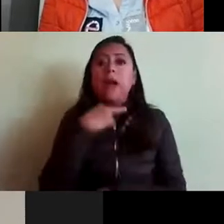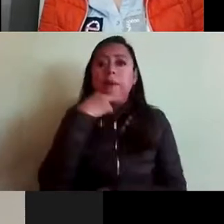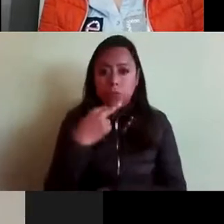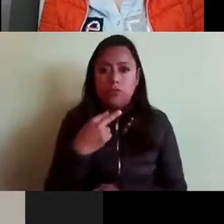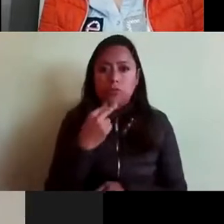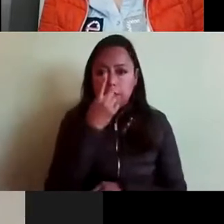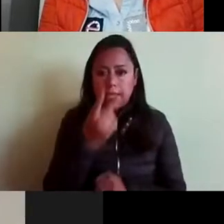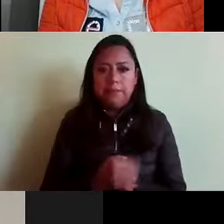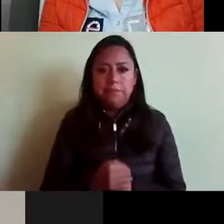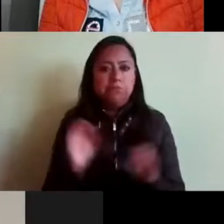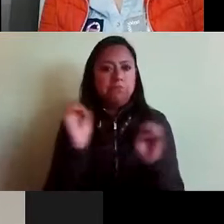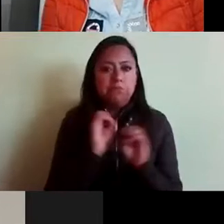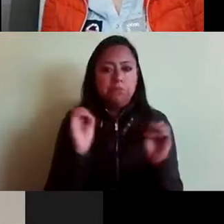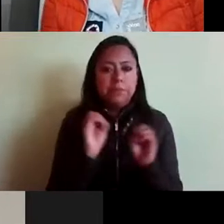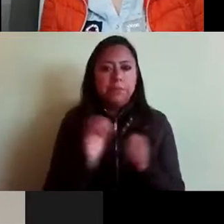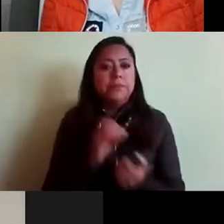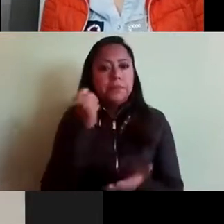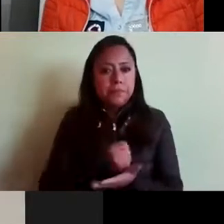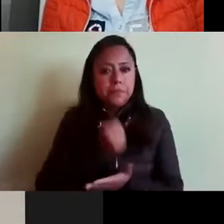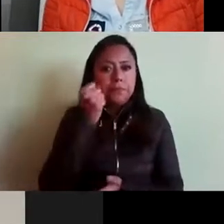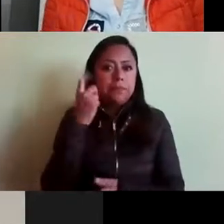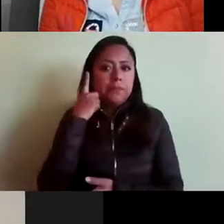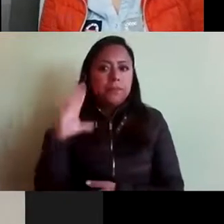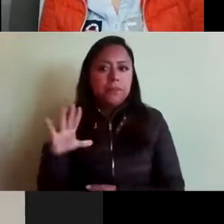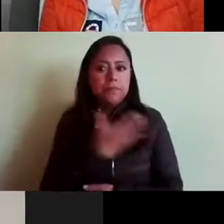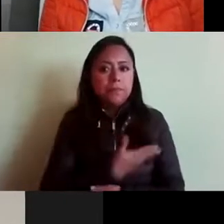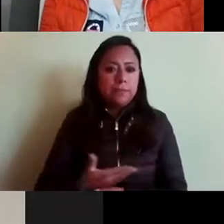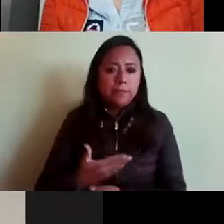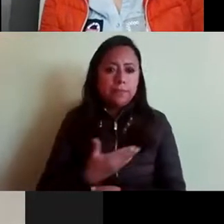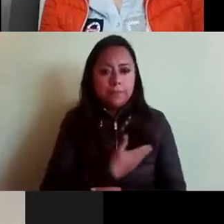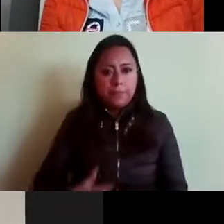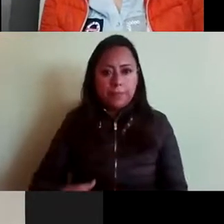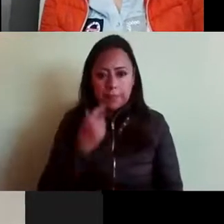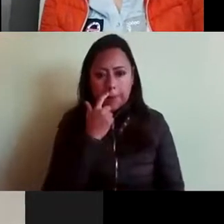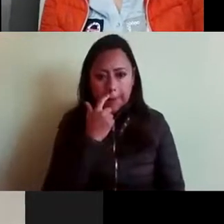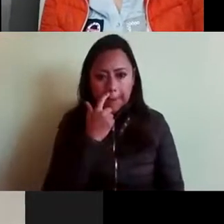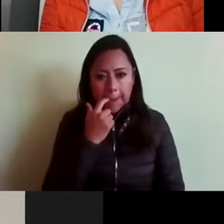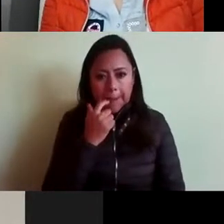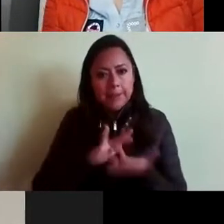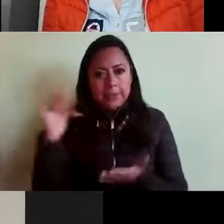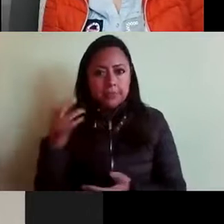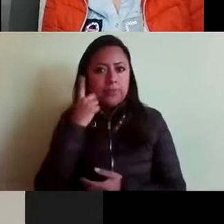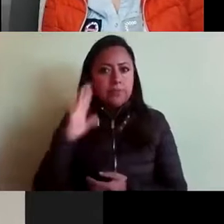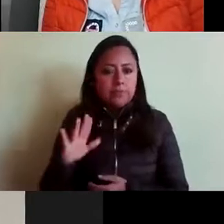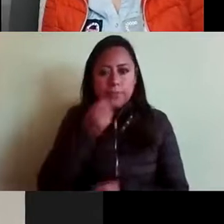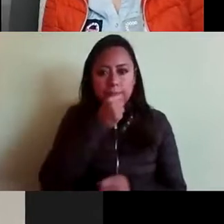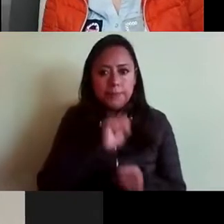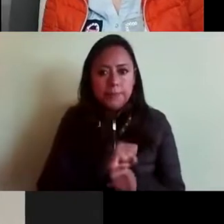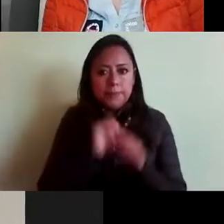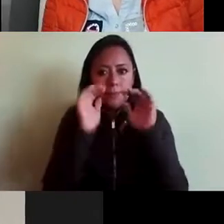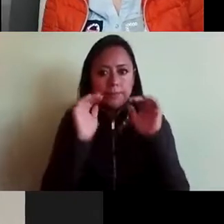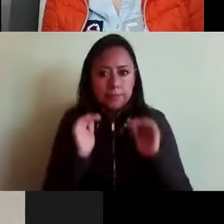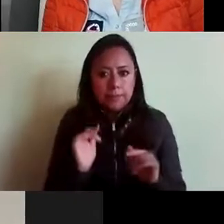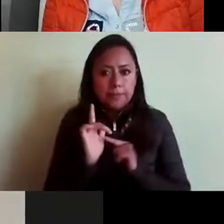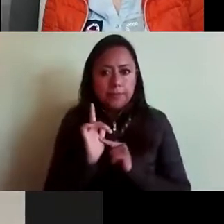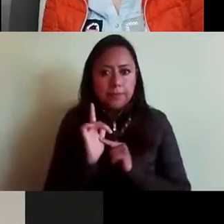No habiendo, se aprueba, diputada presidenta. Gracias, diputada secretaria. El siguiente punto del orden